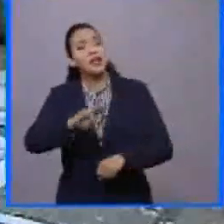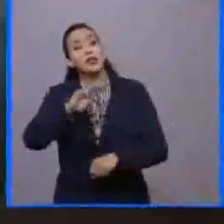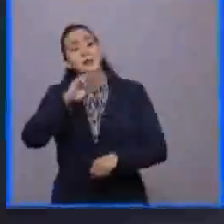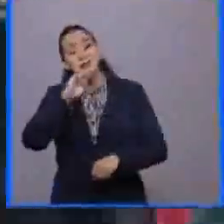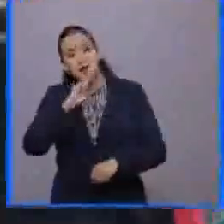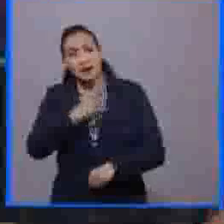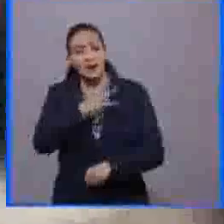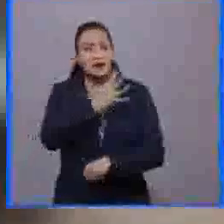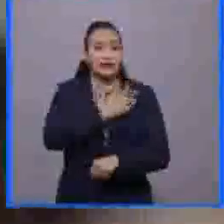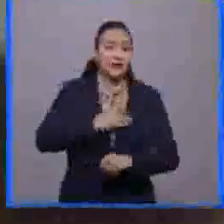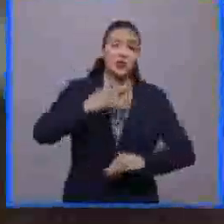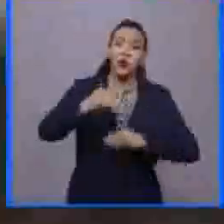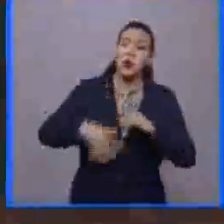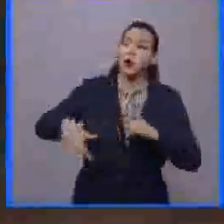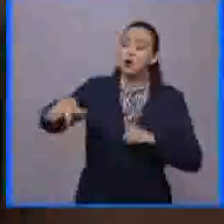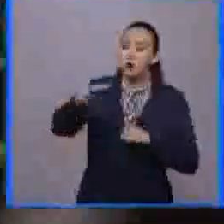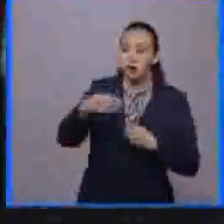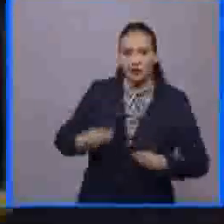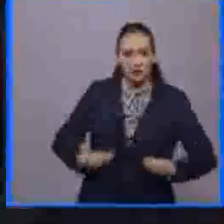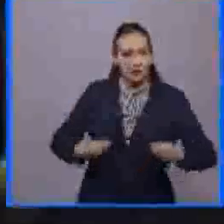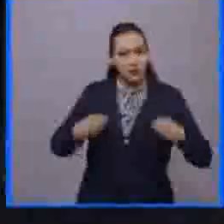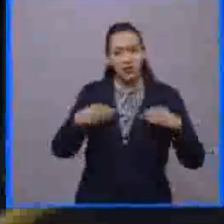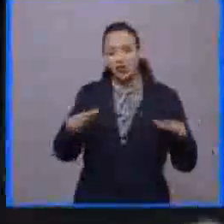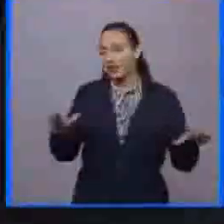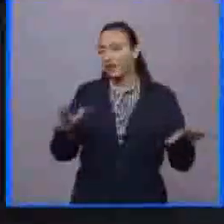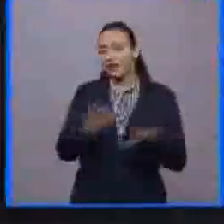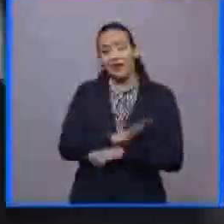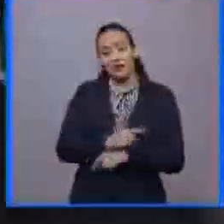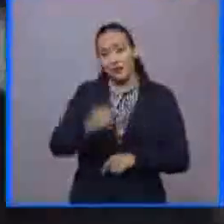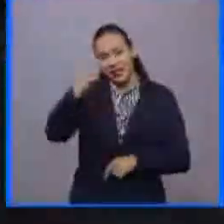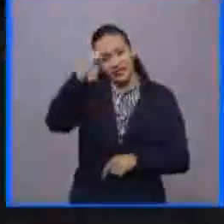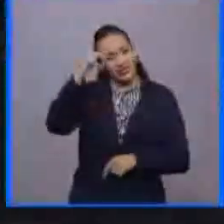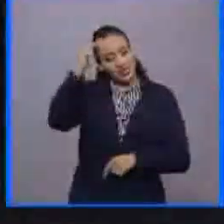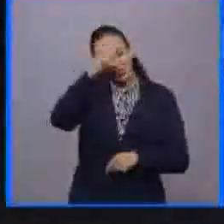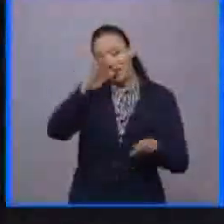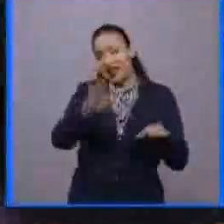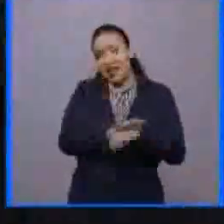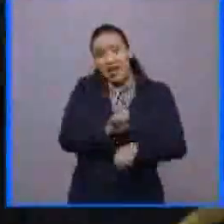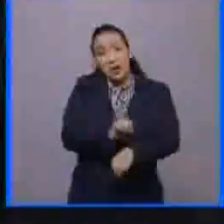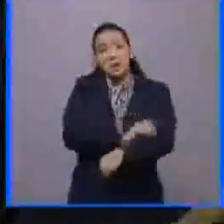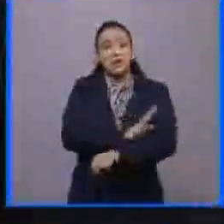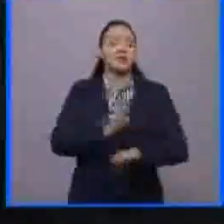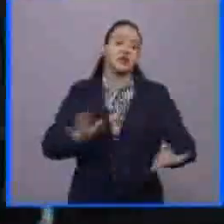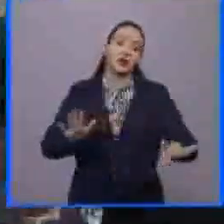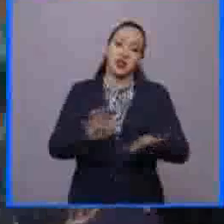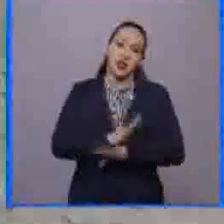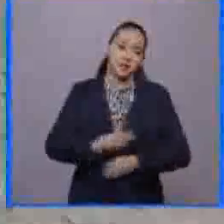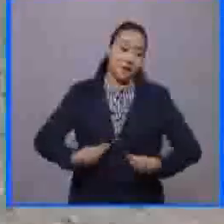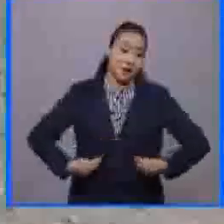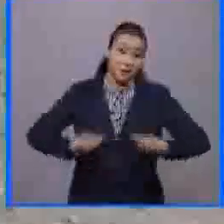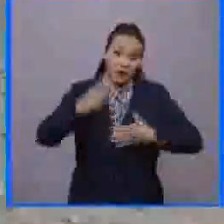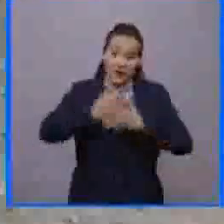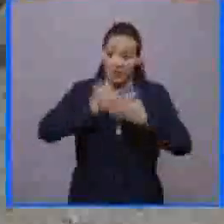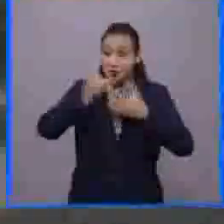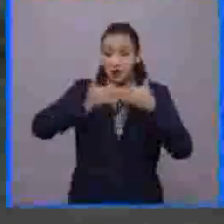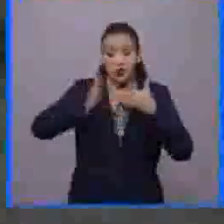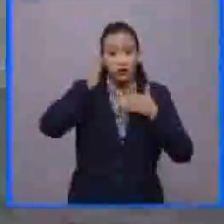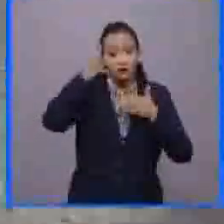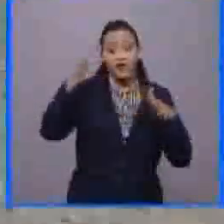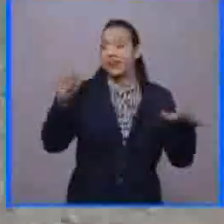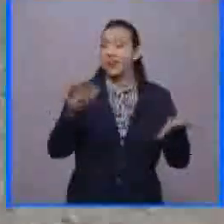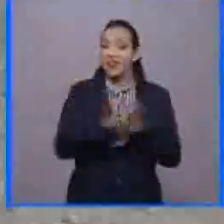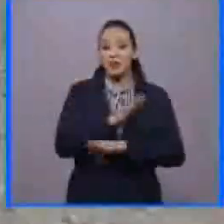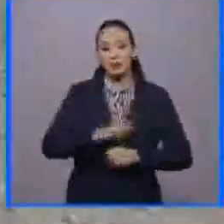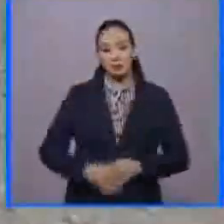afectando de manera significativa su integridad psicológica, emocional y proyecto de vida, lo que debe tomarse en